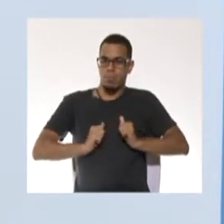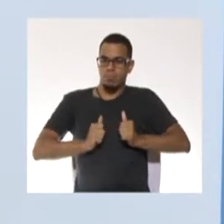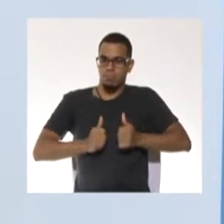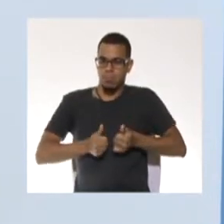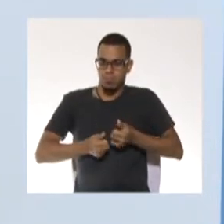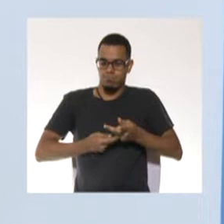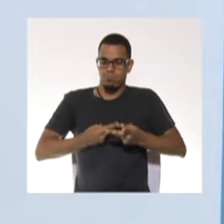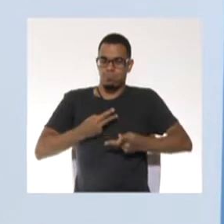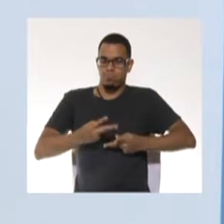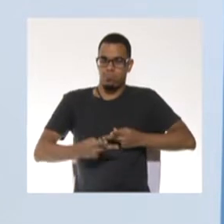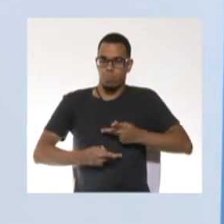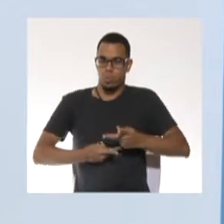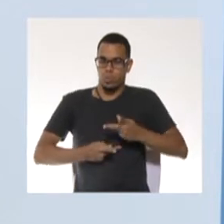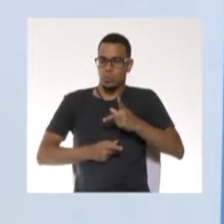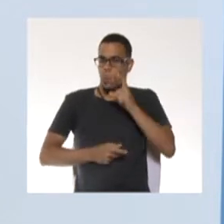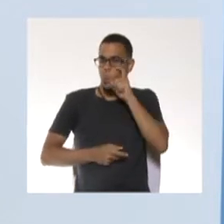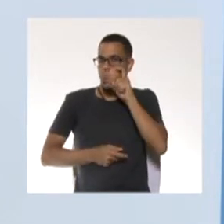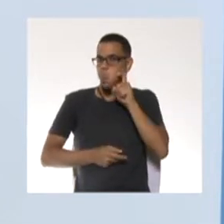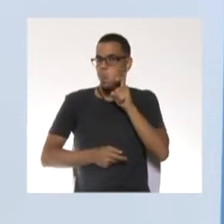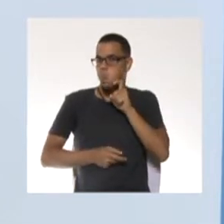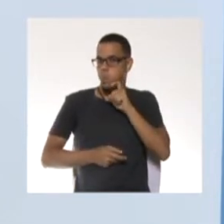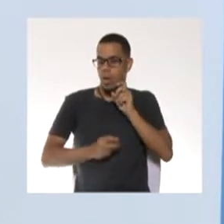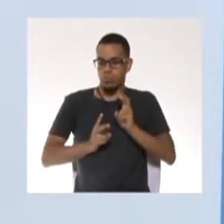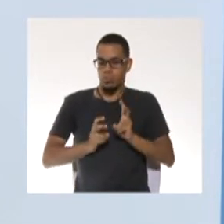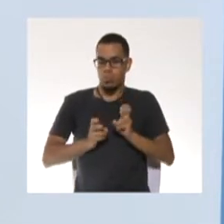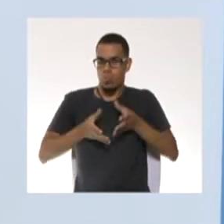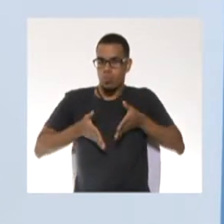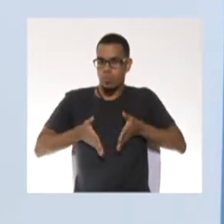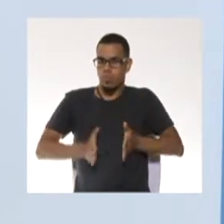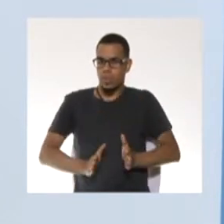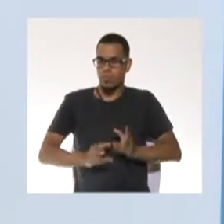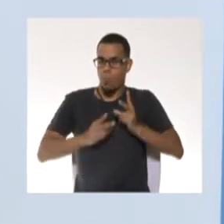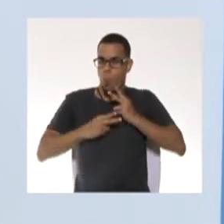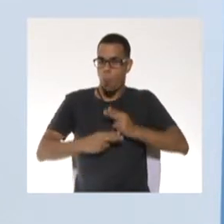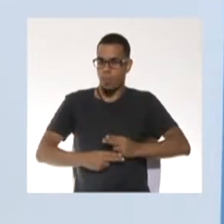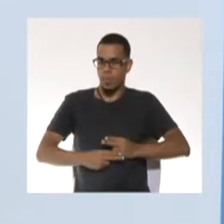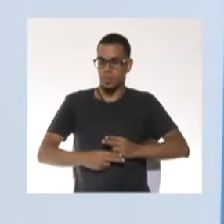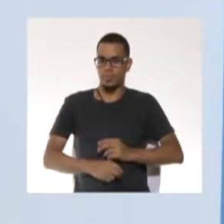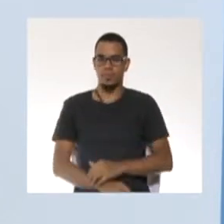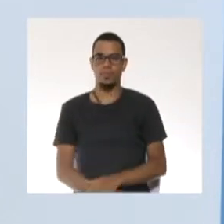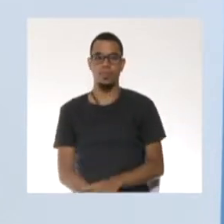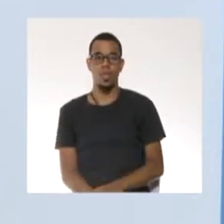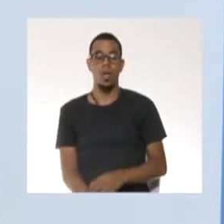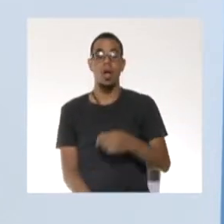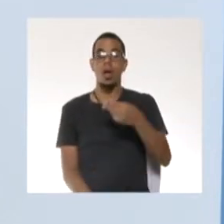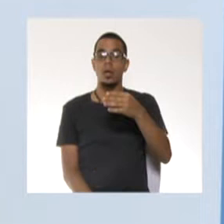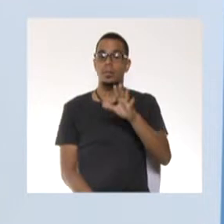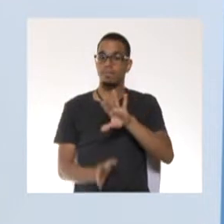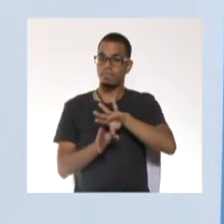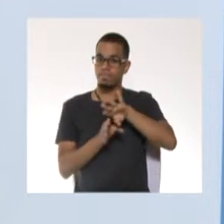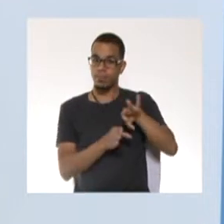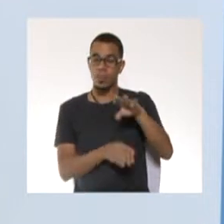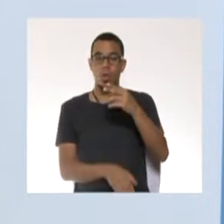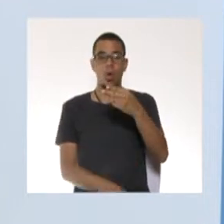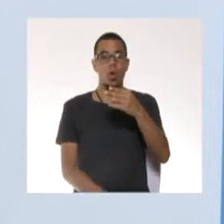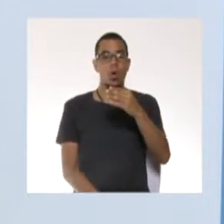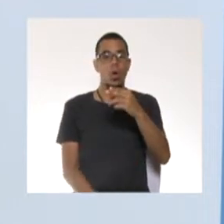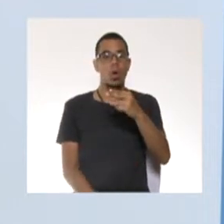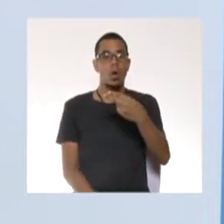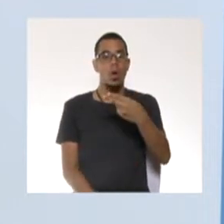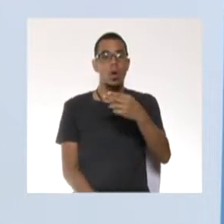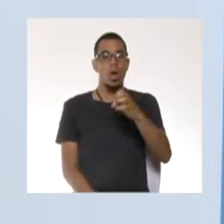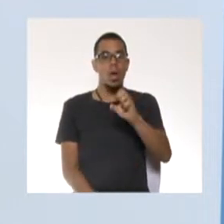por los estrógenos y la progesterona. ¿Qué va a pasar? Los estrógenos van a coordinar, aparte